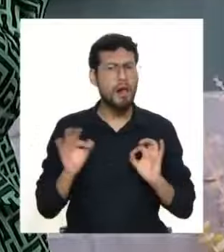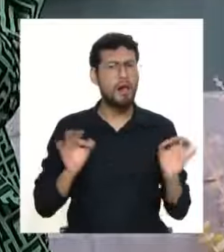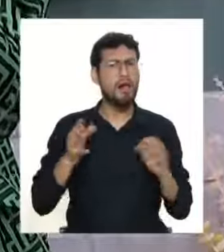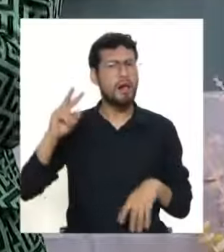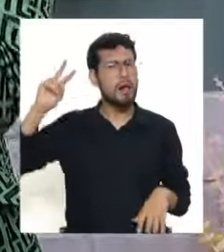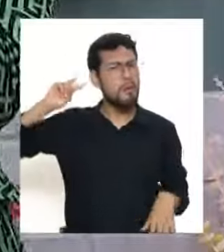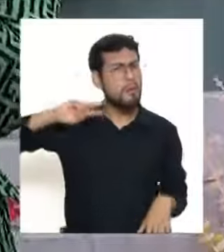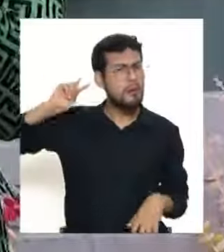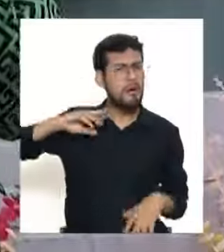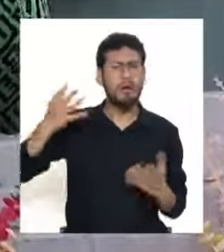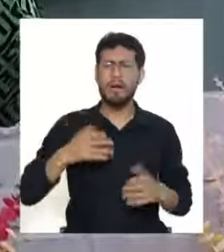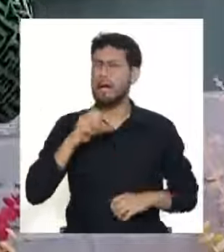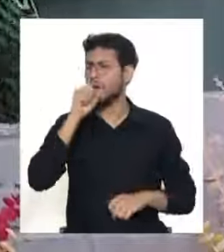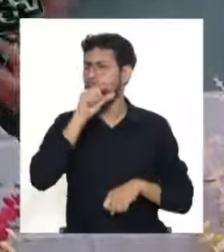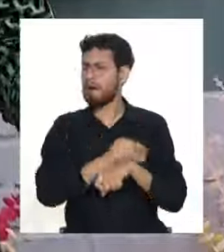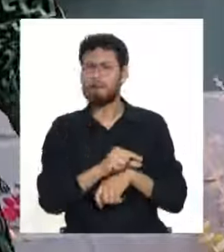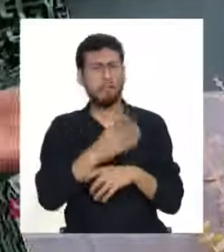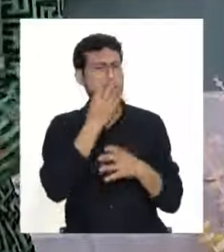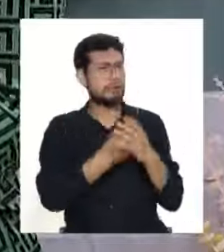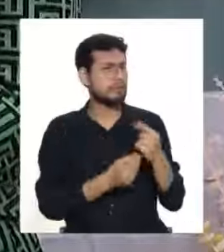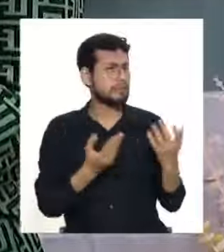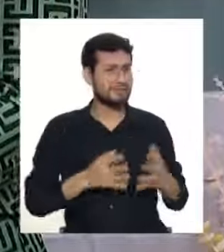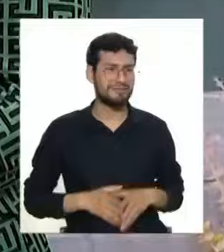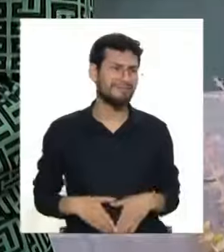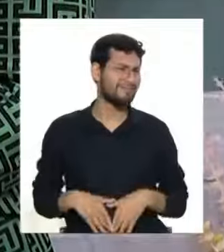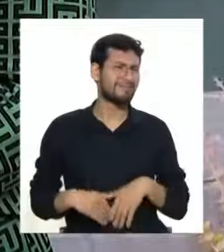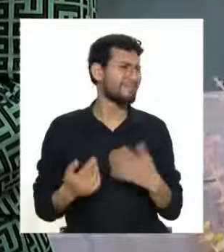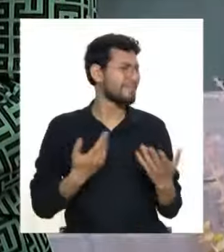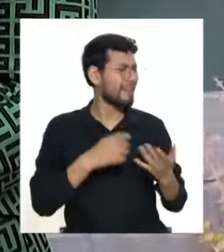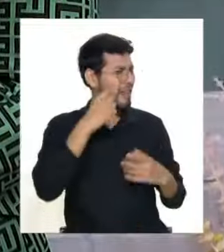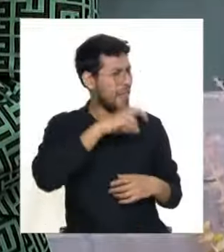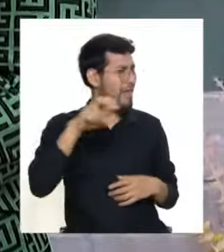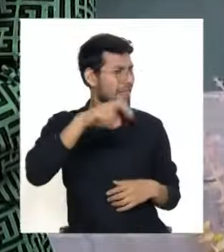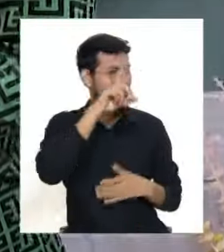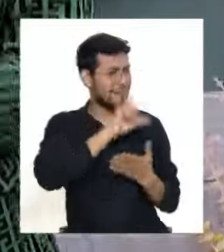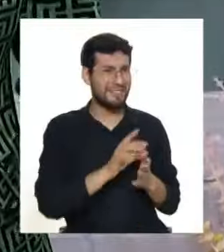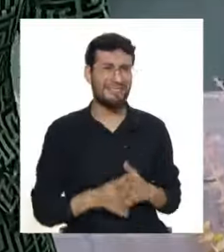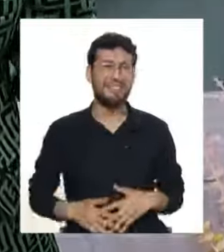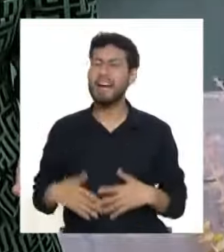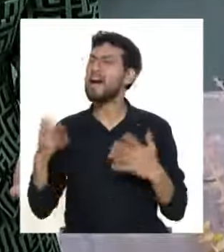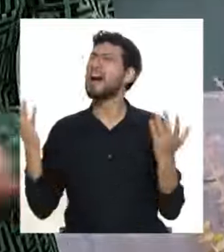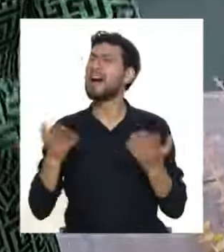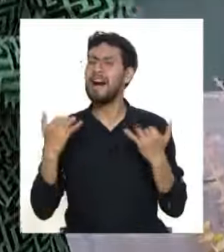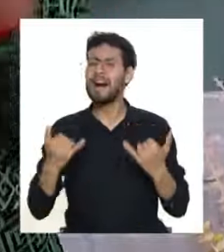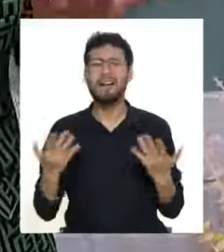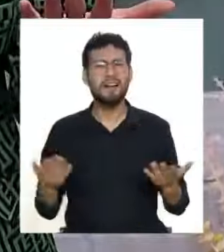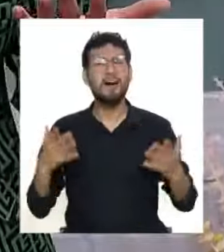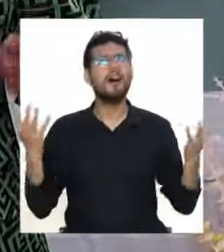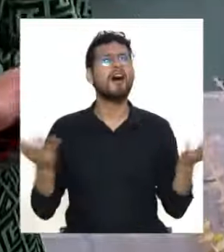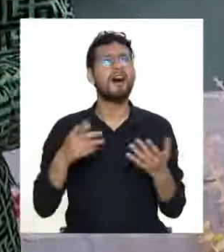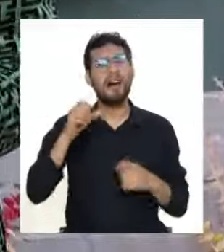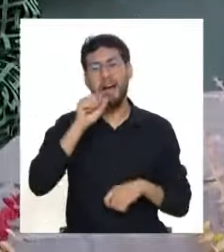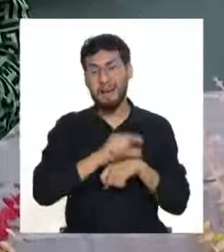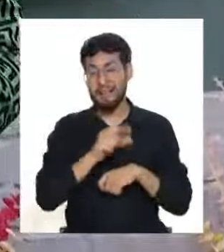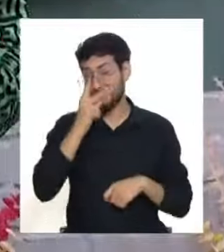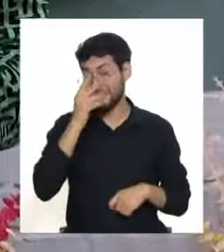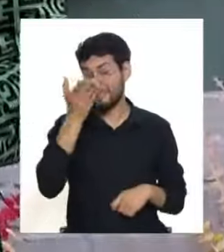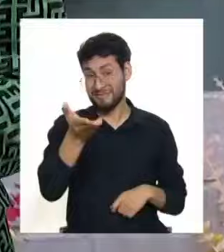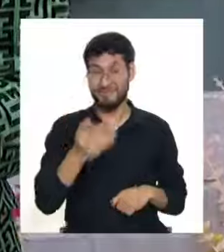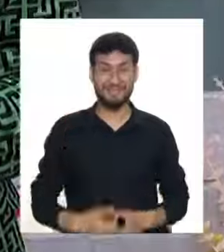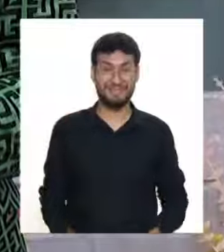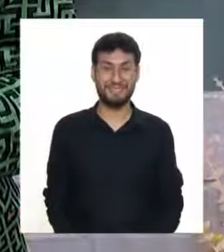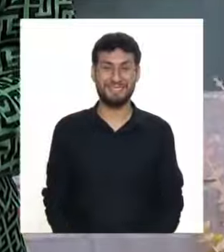a la Vanesita. Esos chicos no hemos visto para nada a Genaro. Viajan por todo Lima. ¿A dónde estará Vanessa? ¿Dónde estará Genaro? Vamos a